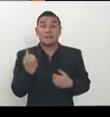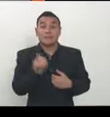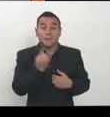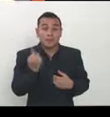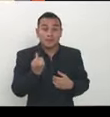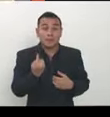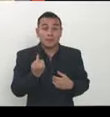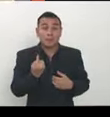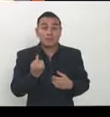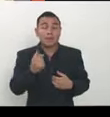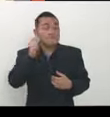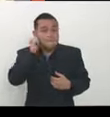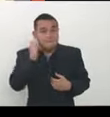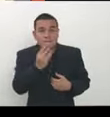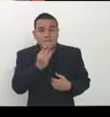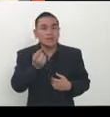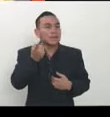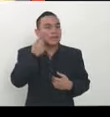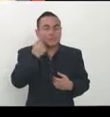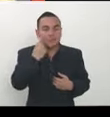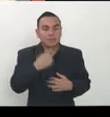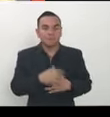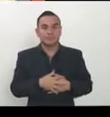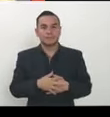cuidamos también. Yo no puedo ver en los...